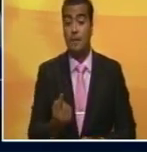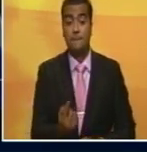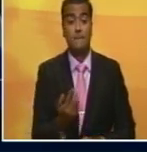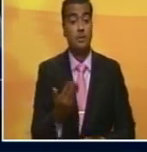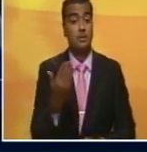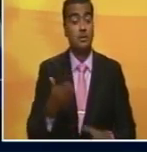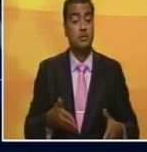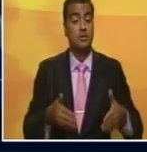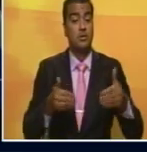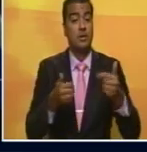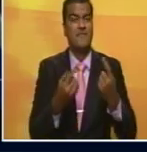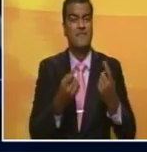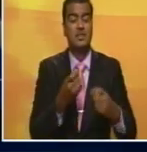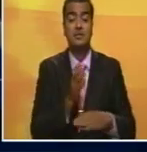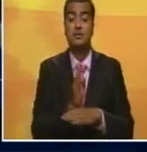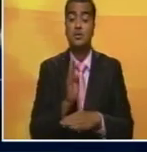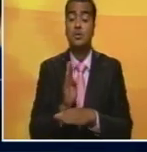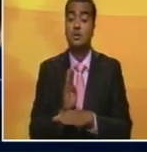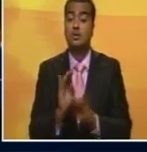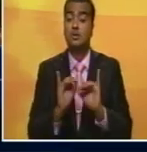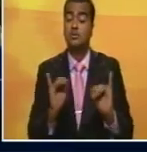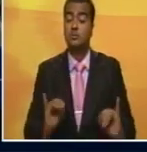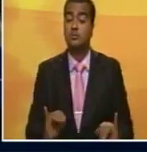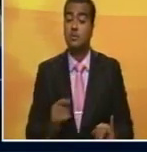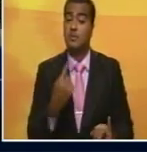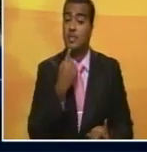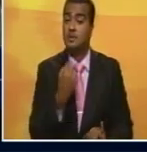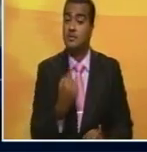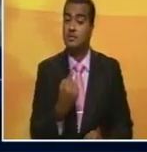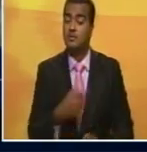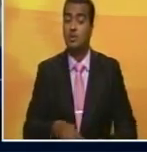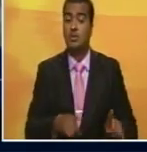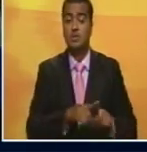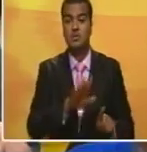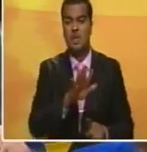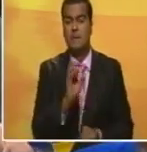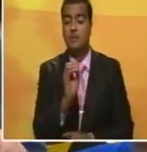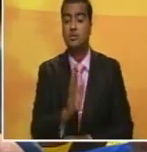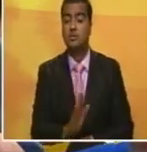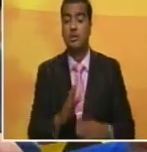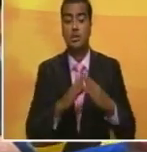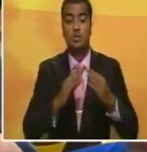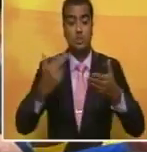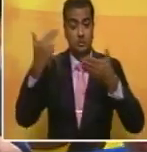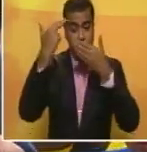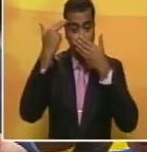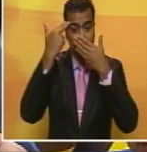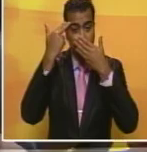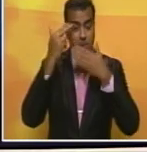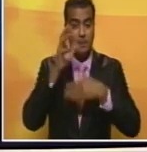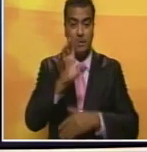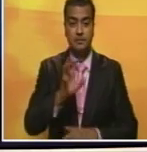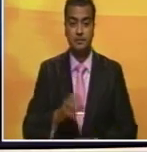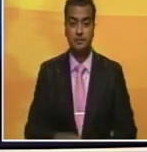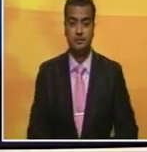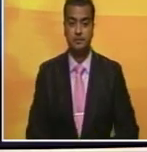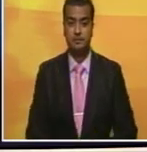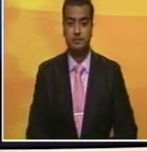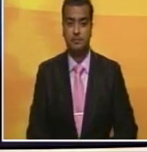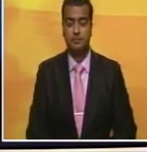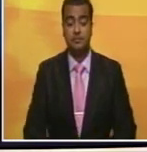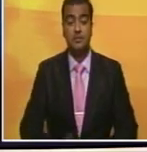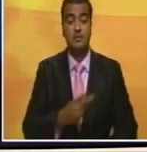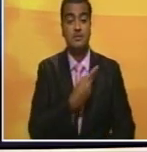será resolver la inseguridad en la entidad, en la que, según él, ocurren el 50% de los secuestros del país.